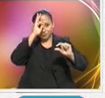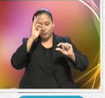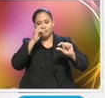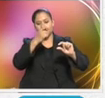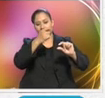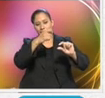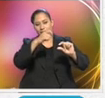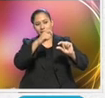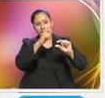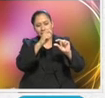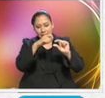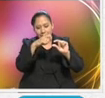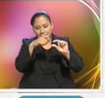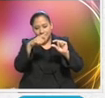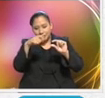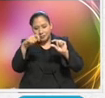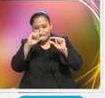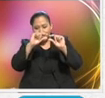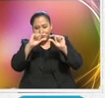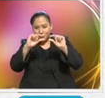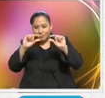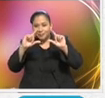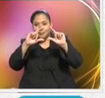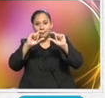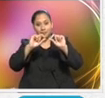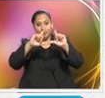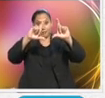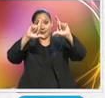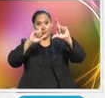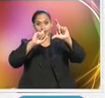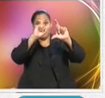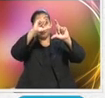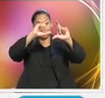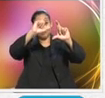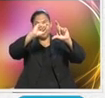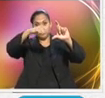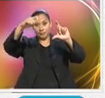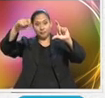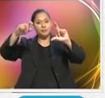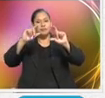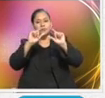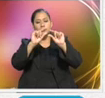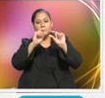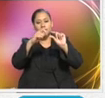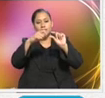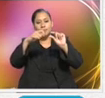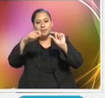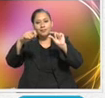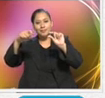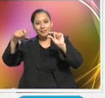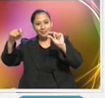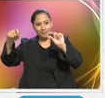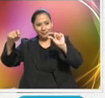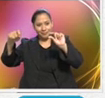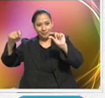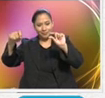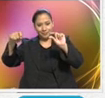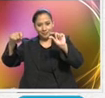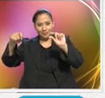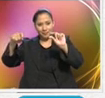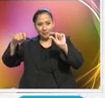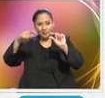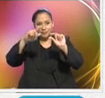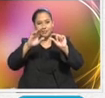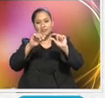escribir en letras muy minúsculas y de una manera como con rapidez. Se ve como la escritura, para nosotros la llamamos que es